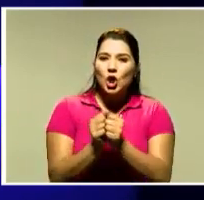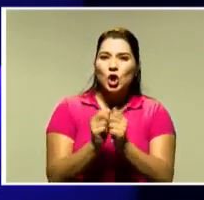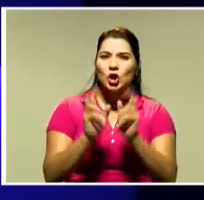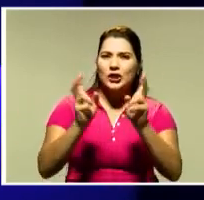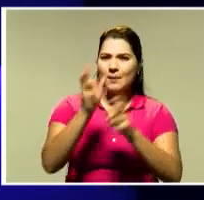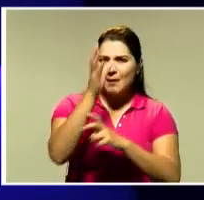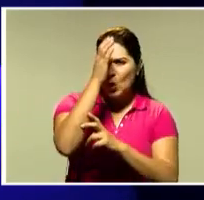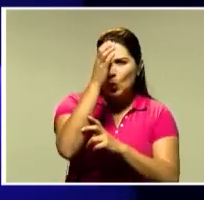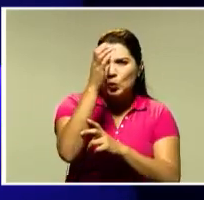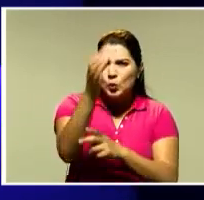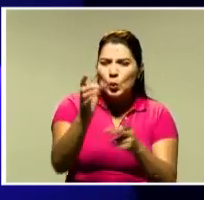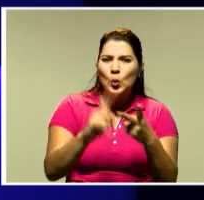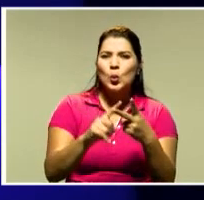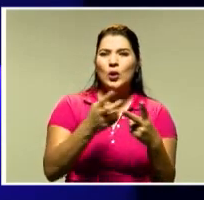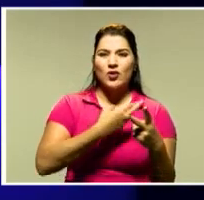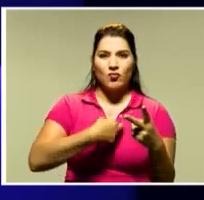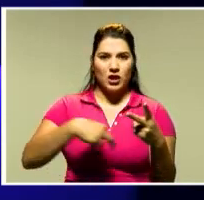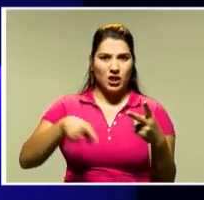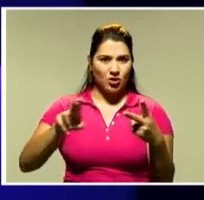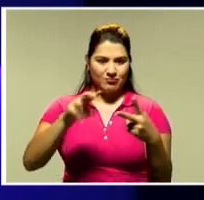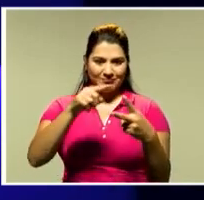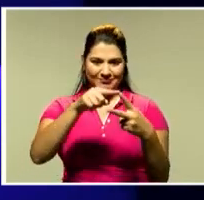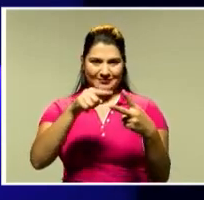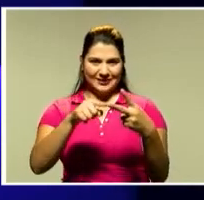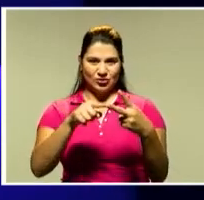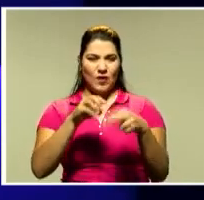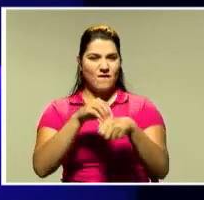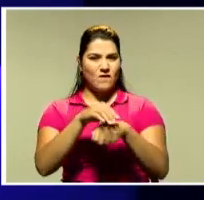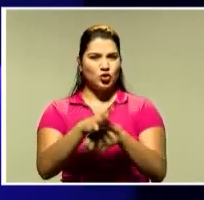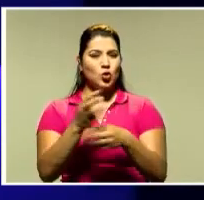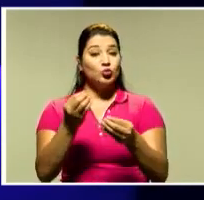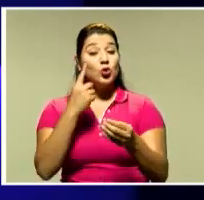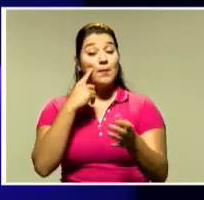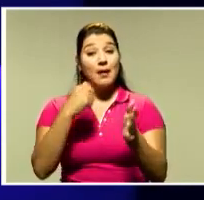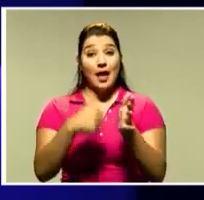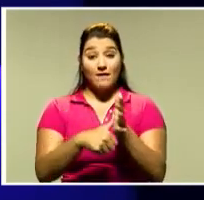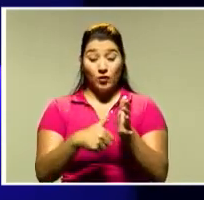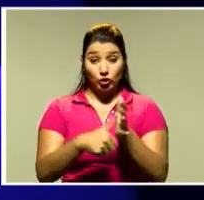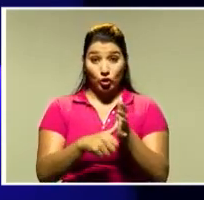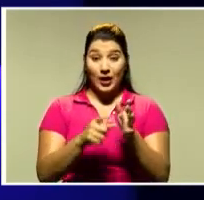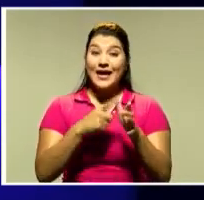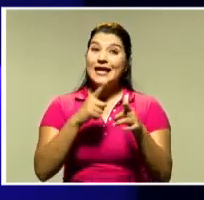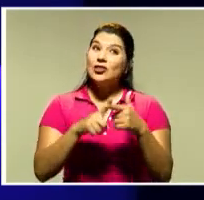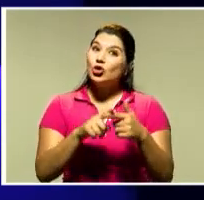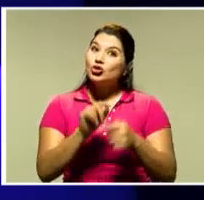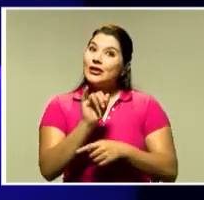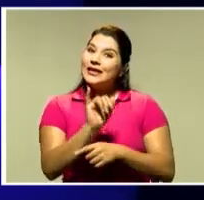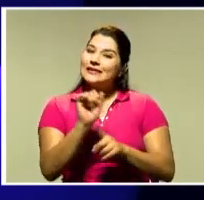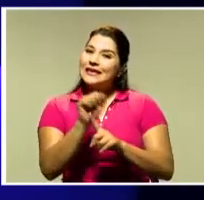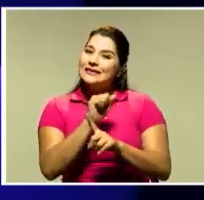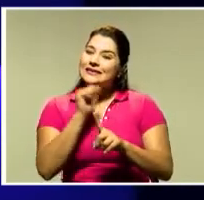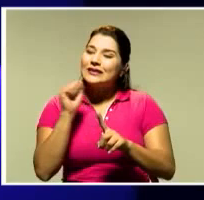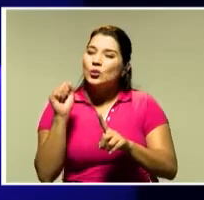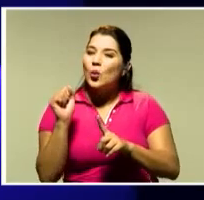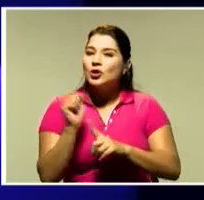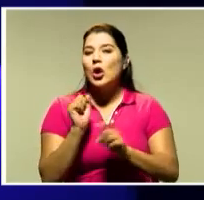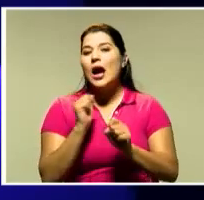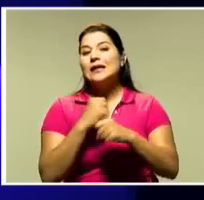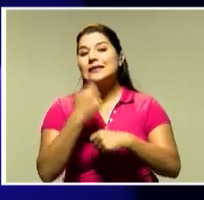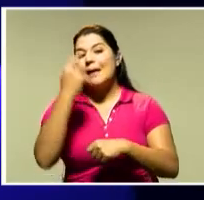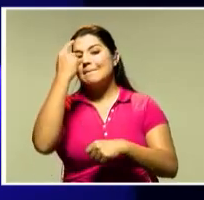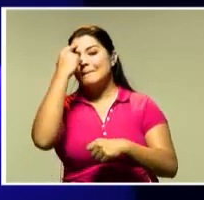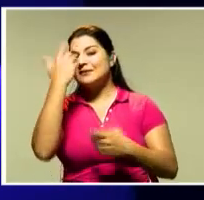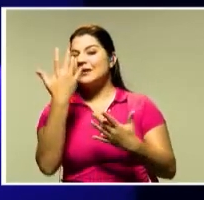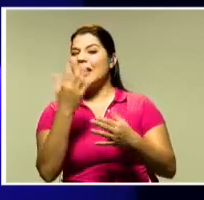decisivo en el voto y eso hacía anticipar un